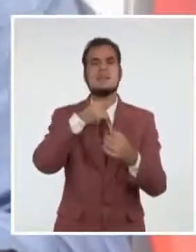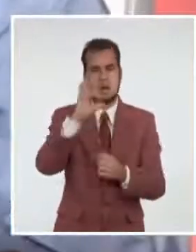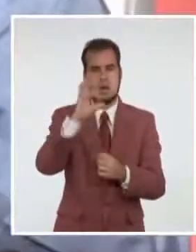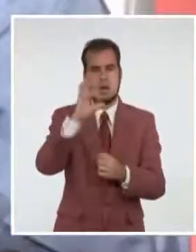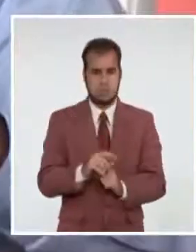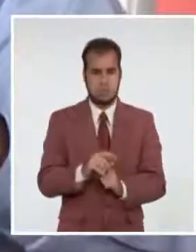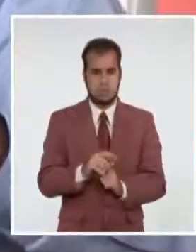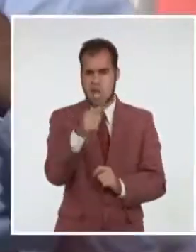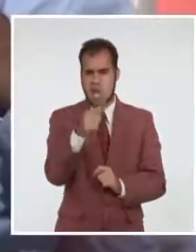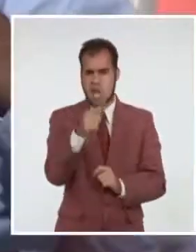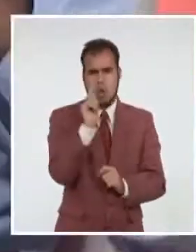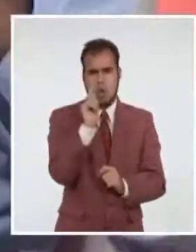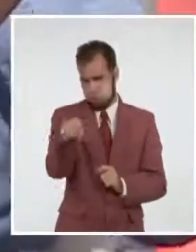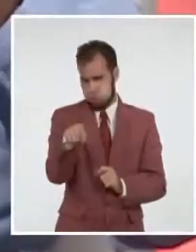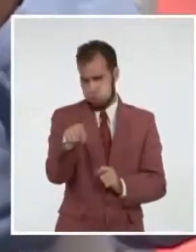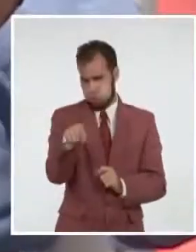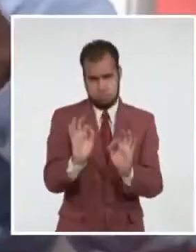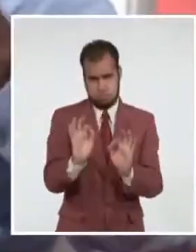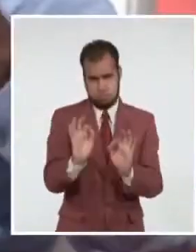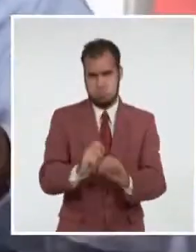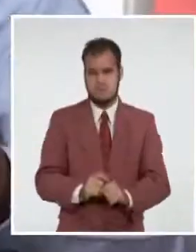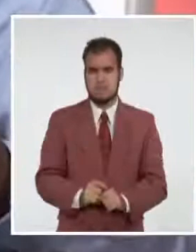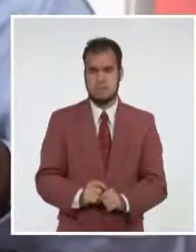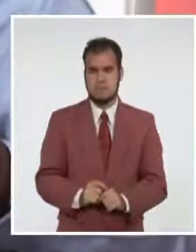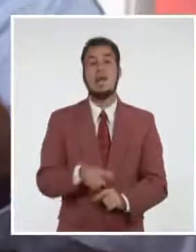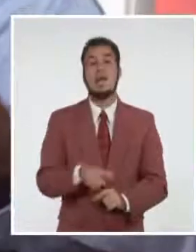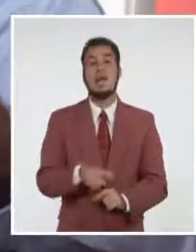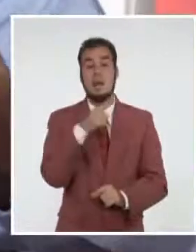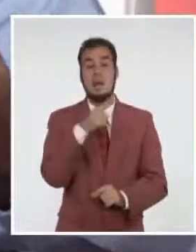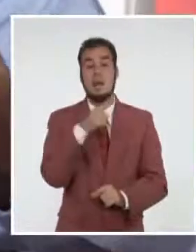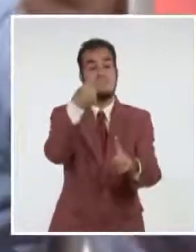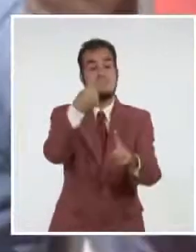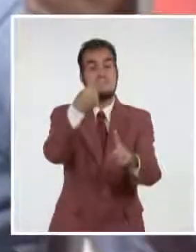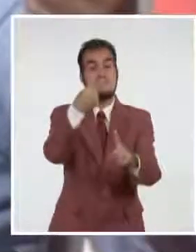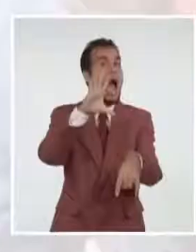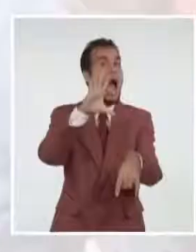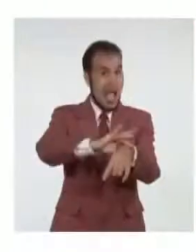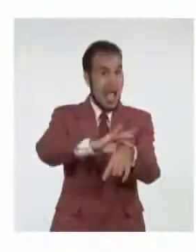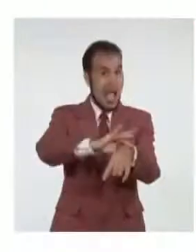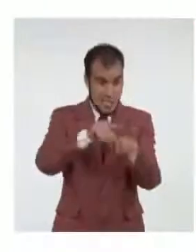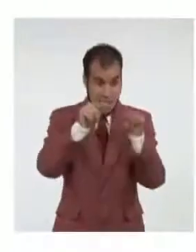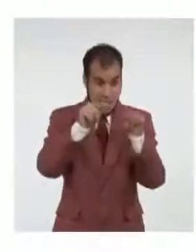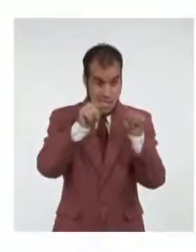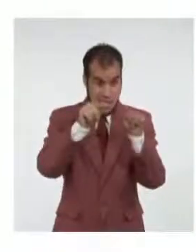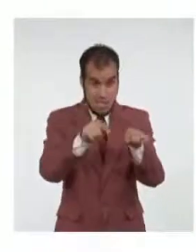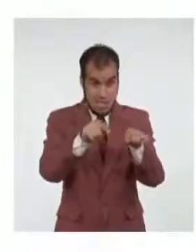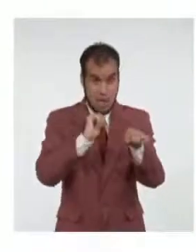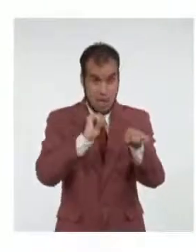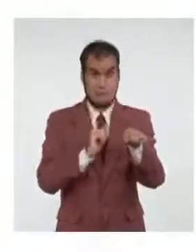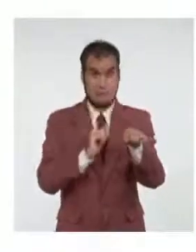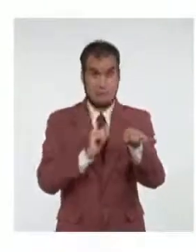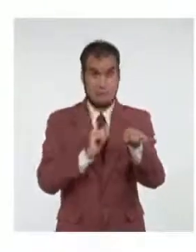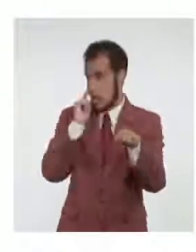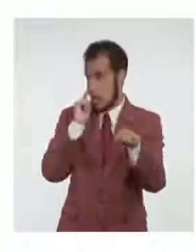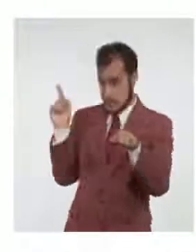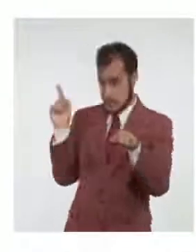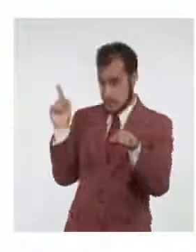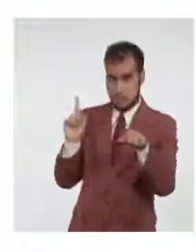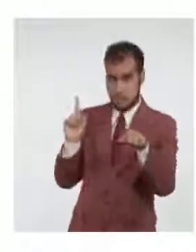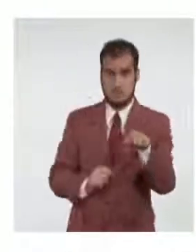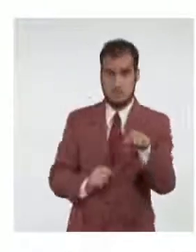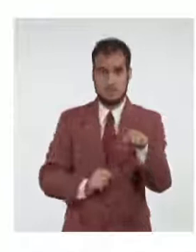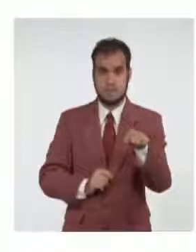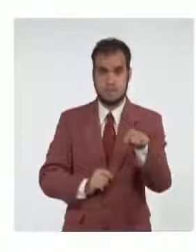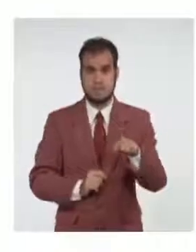rápido. Si ese test de antígeno es positivo, esa persona, si ponen el gráfico, si ese test de